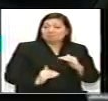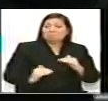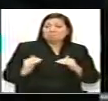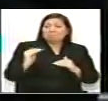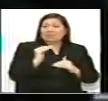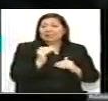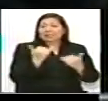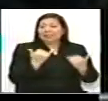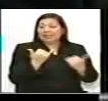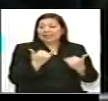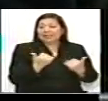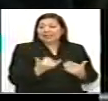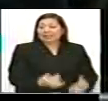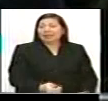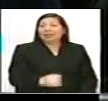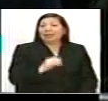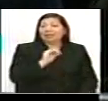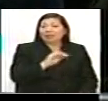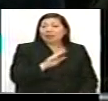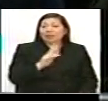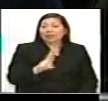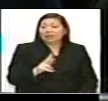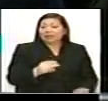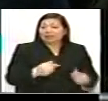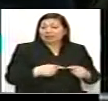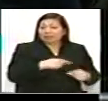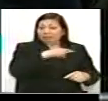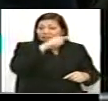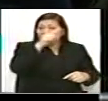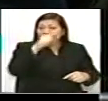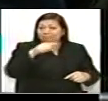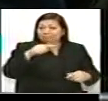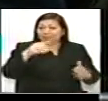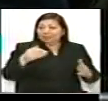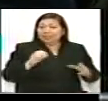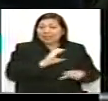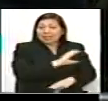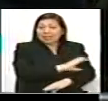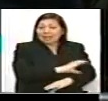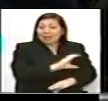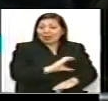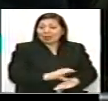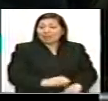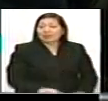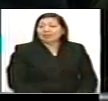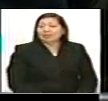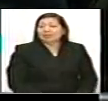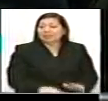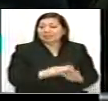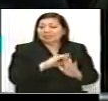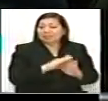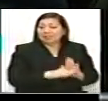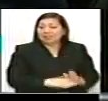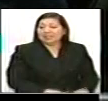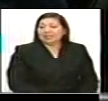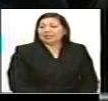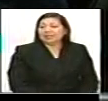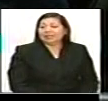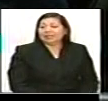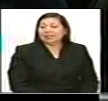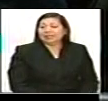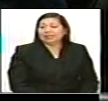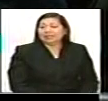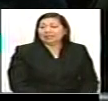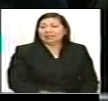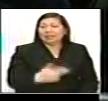y que en estas 53 cuencas, pequeñas cuencas que tenemos en la costa, mínimamente deben funcionar